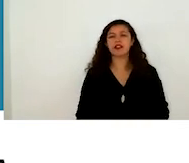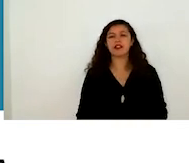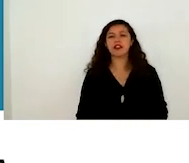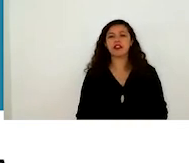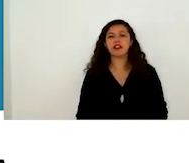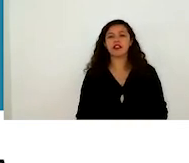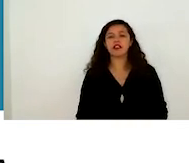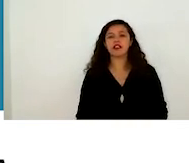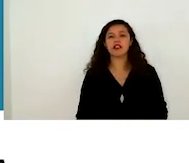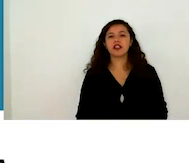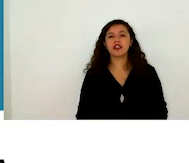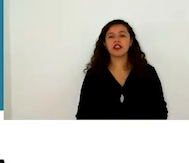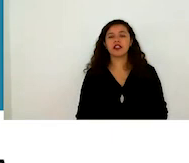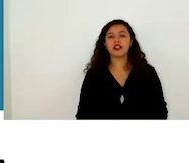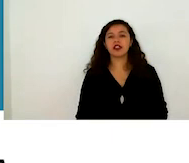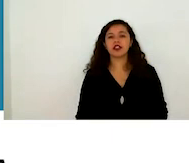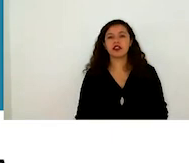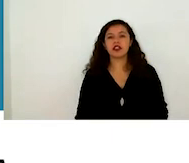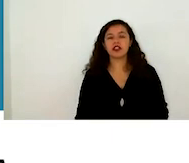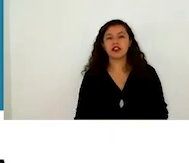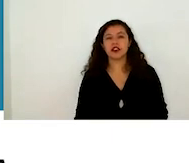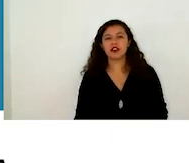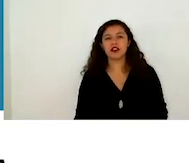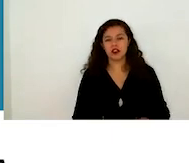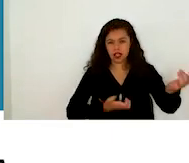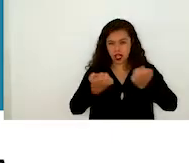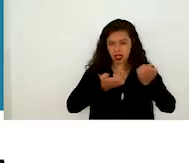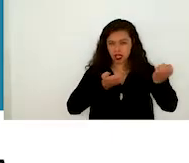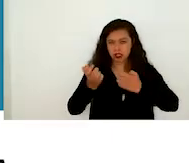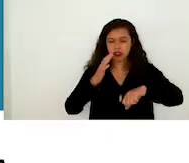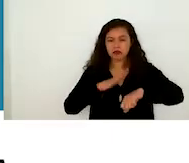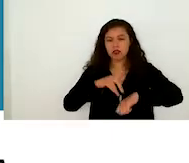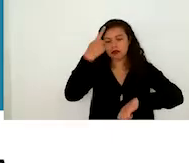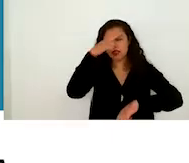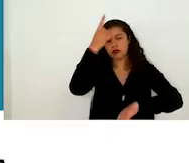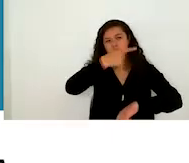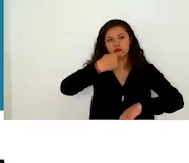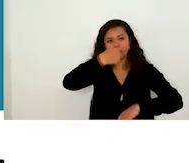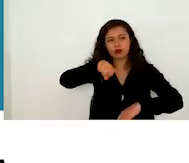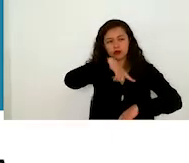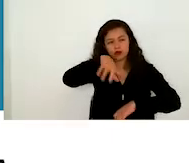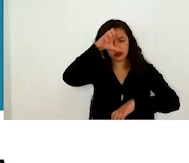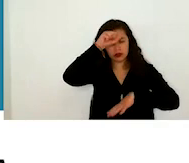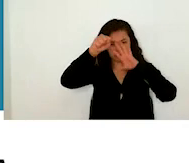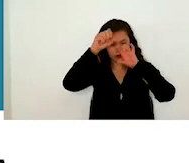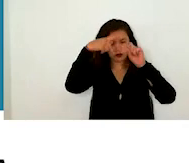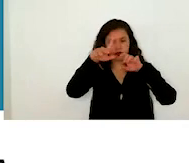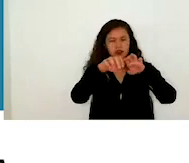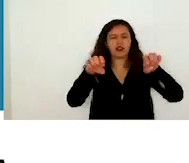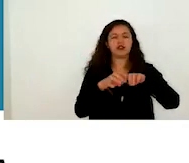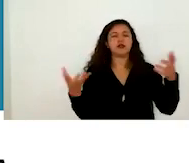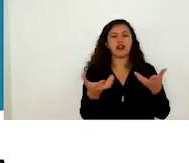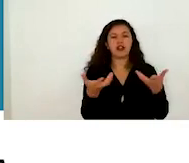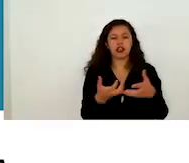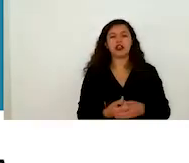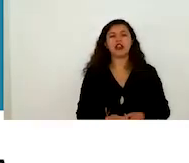vamos a ir tratando voy a hacer más ejercicios para que ustedes nos vayan realizando con sus estos equipos de trabajo pero